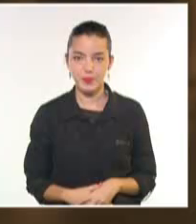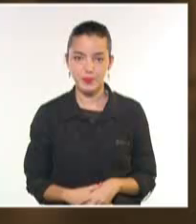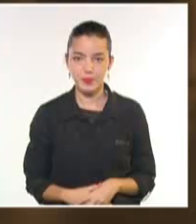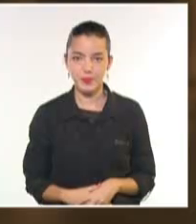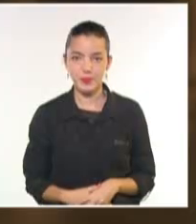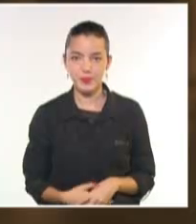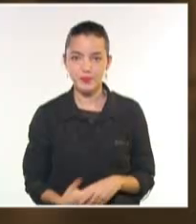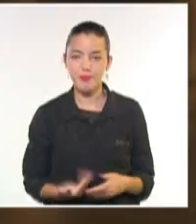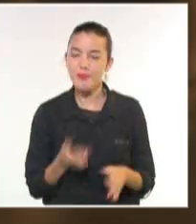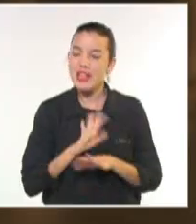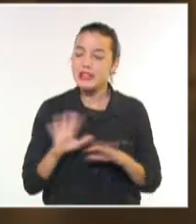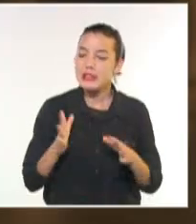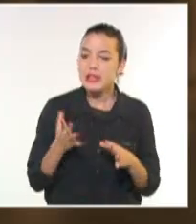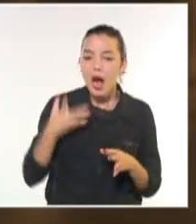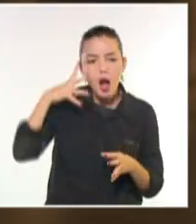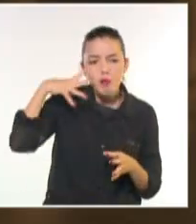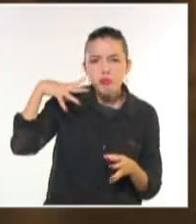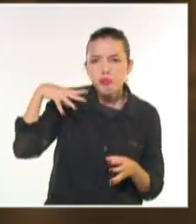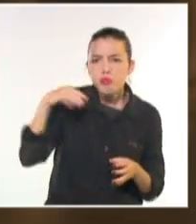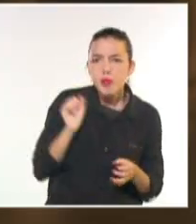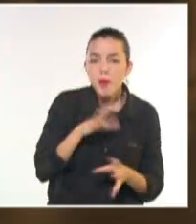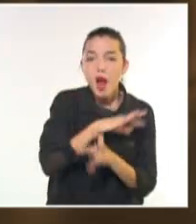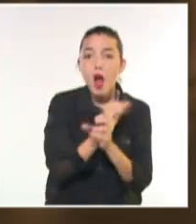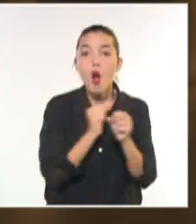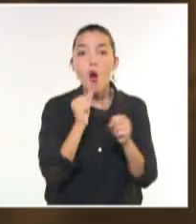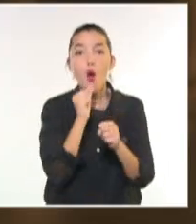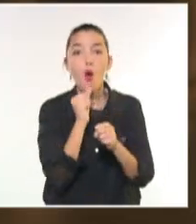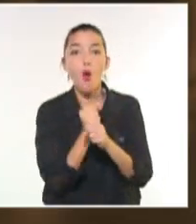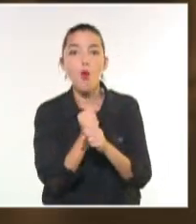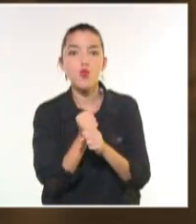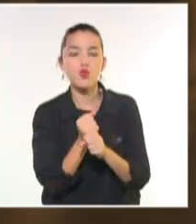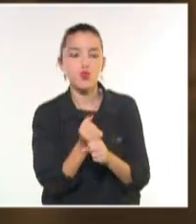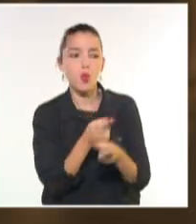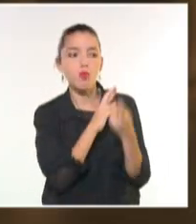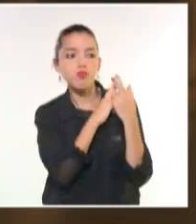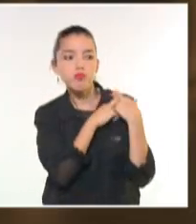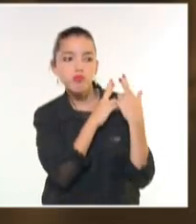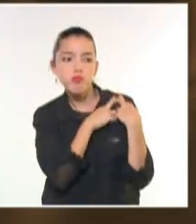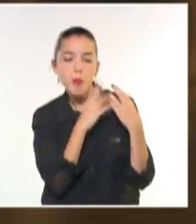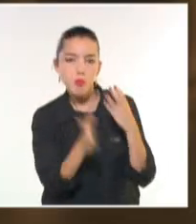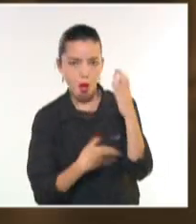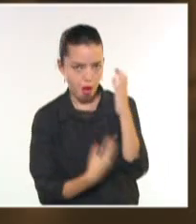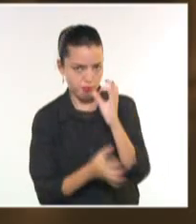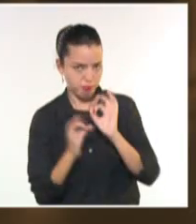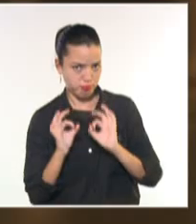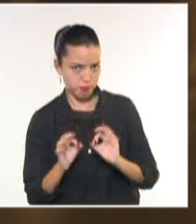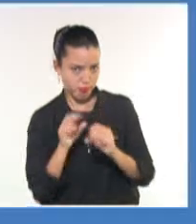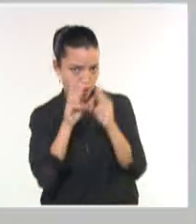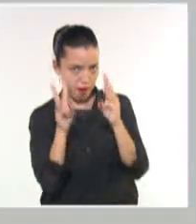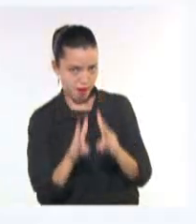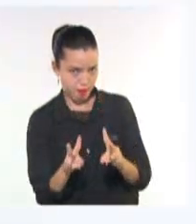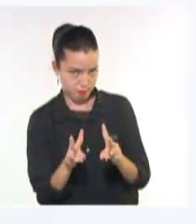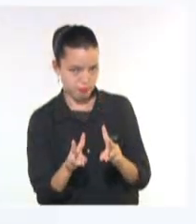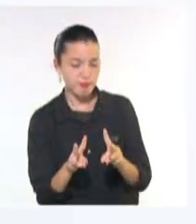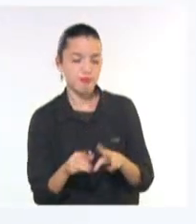Entonces, ¿qué tener en cuenta para hacer un uso responsable y efectivo de las redes sociales durante la temporada ciclónica?